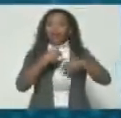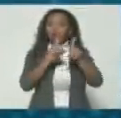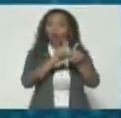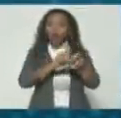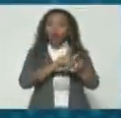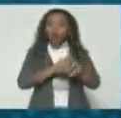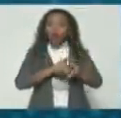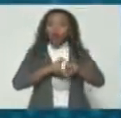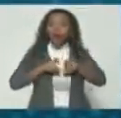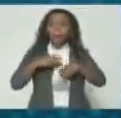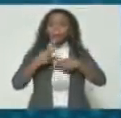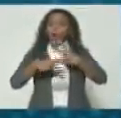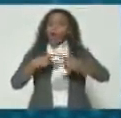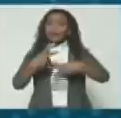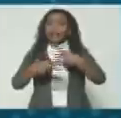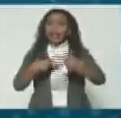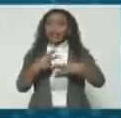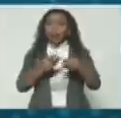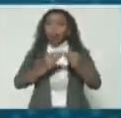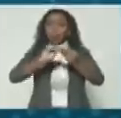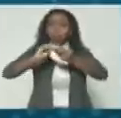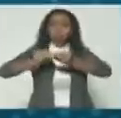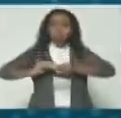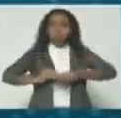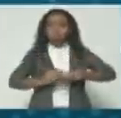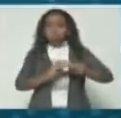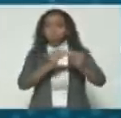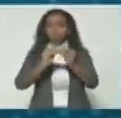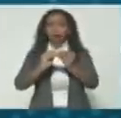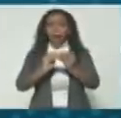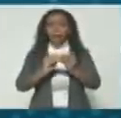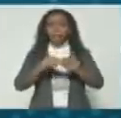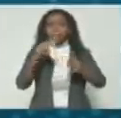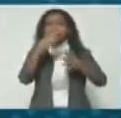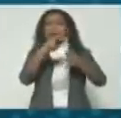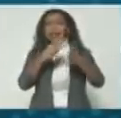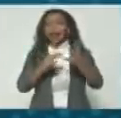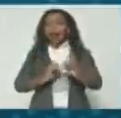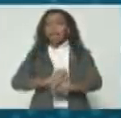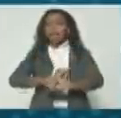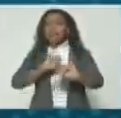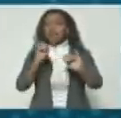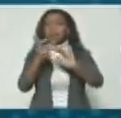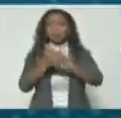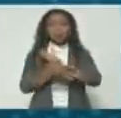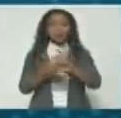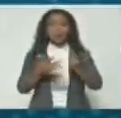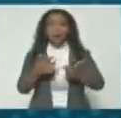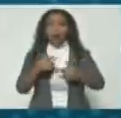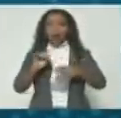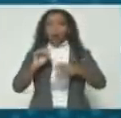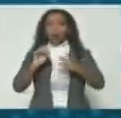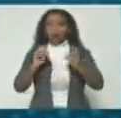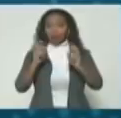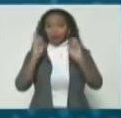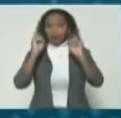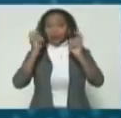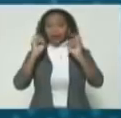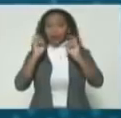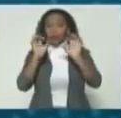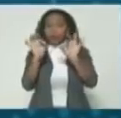los procesos de procesamiento, den productos finales de una calidad